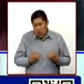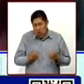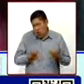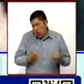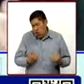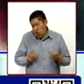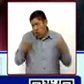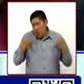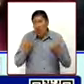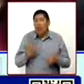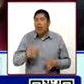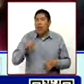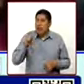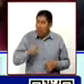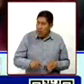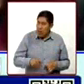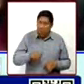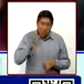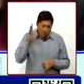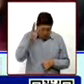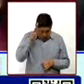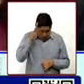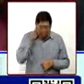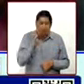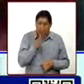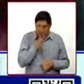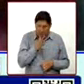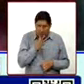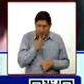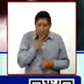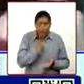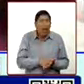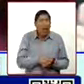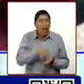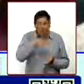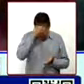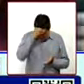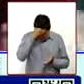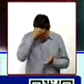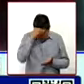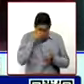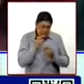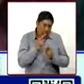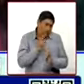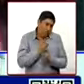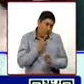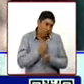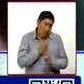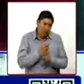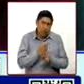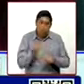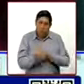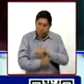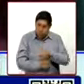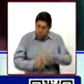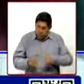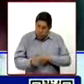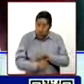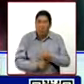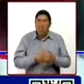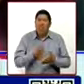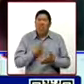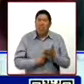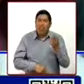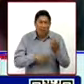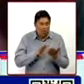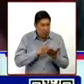la juventud tenemos que seguir siendo papás y mamás para que aprendan a regular sus relaciones aquello que consumen en